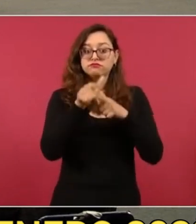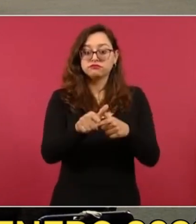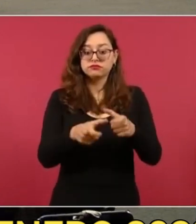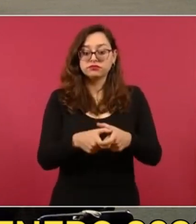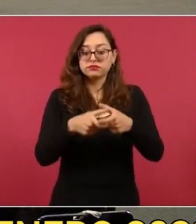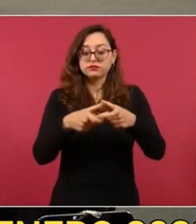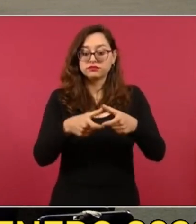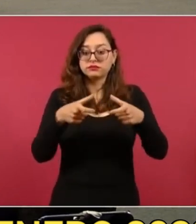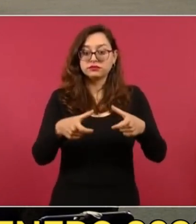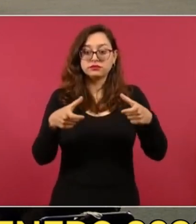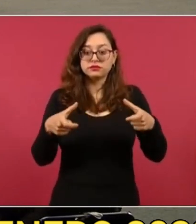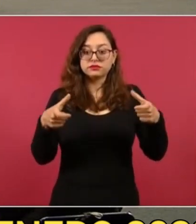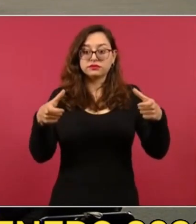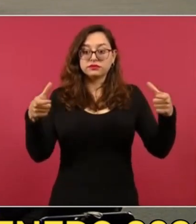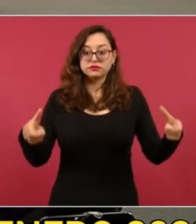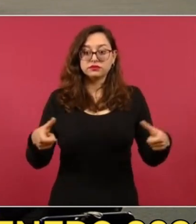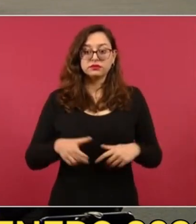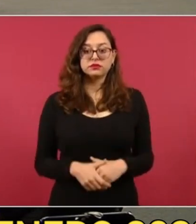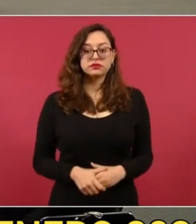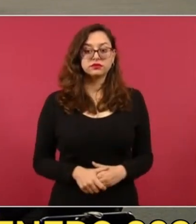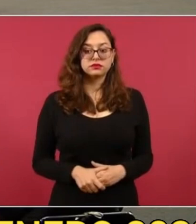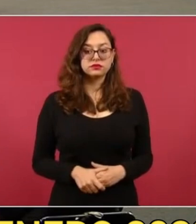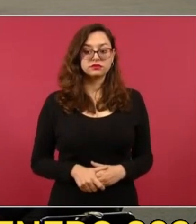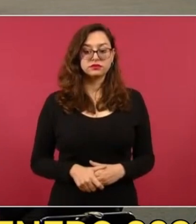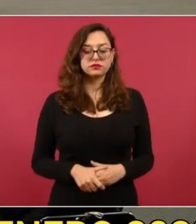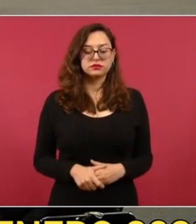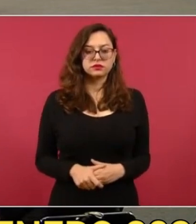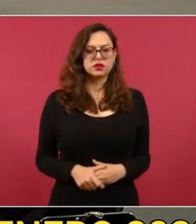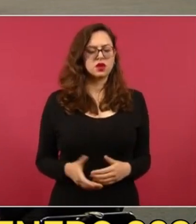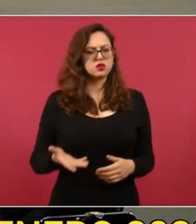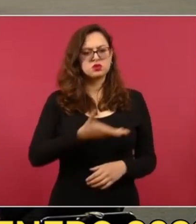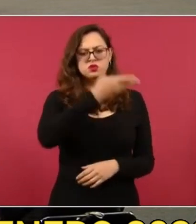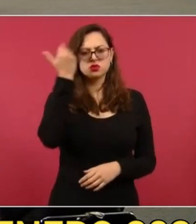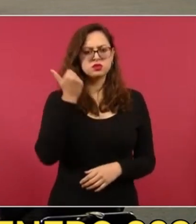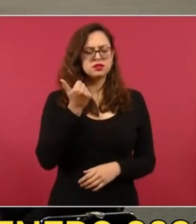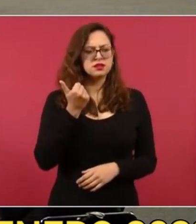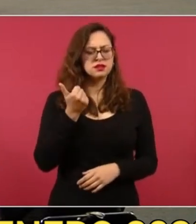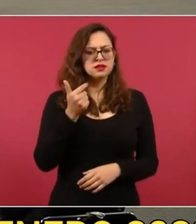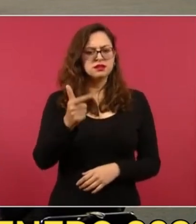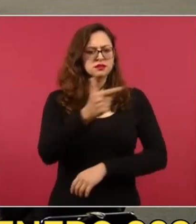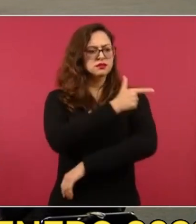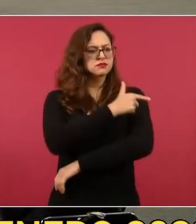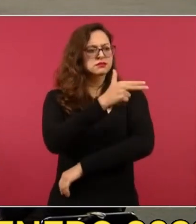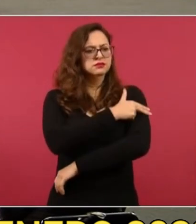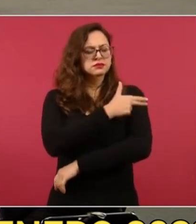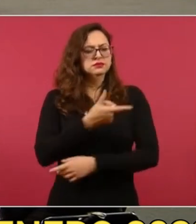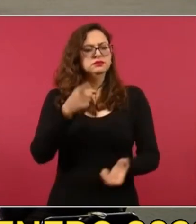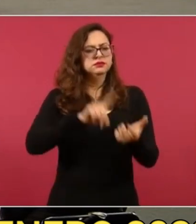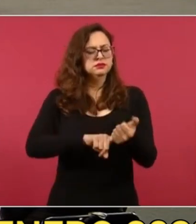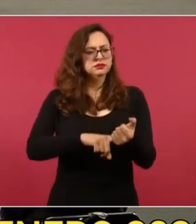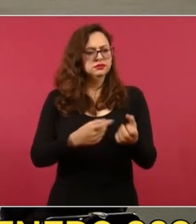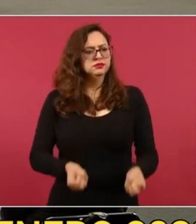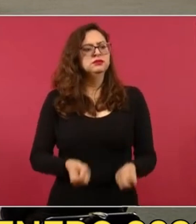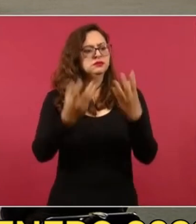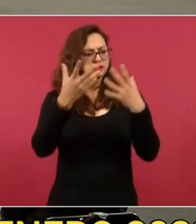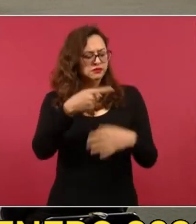no sé el último dato del número de miembros de la Guardia operativos, lo debemos